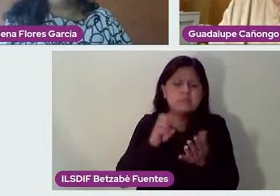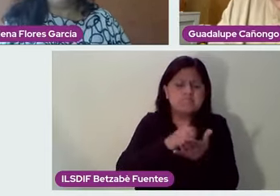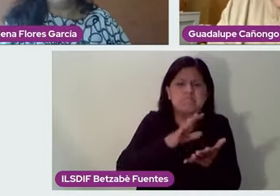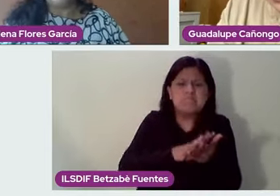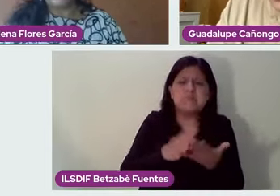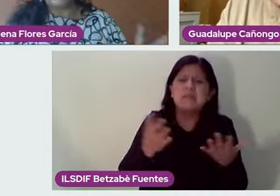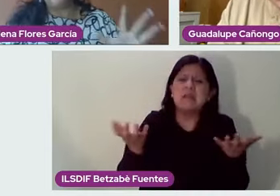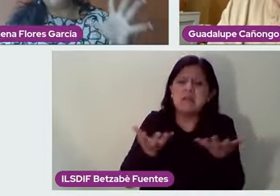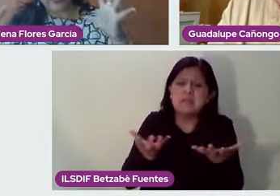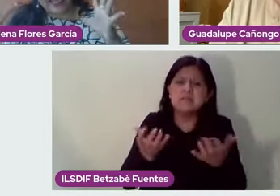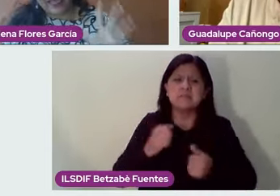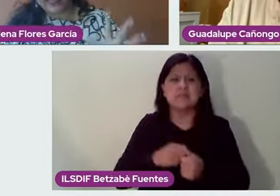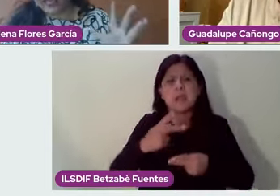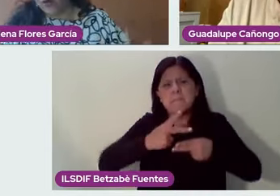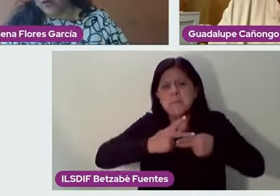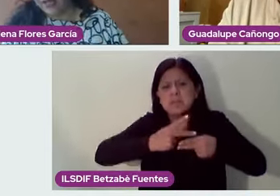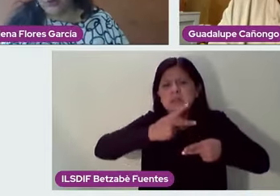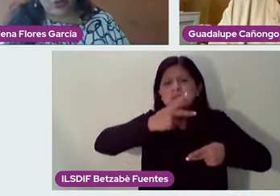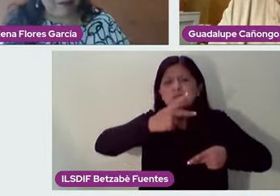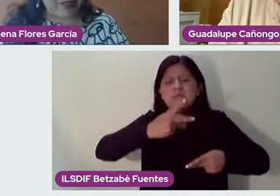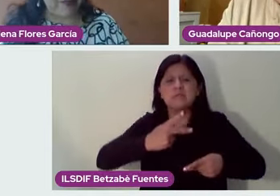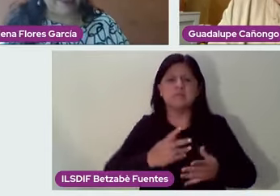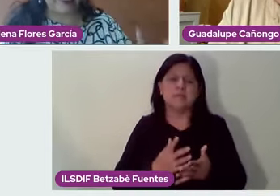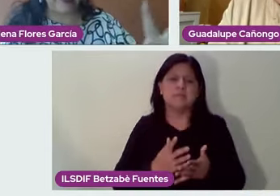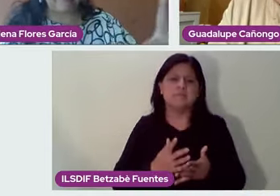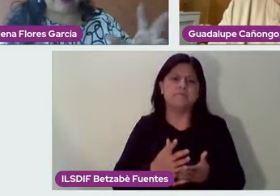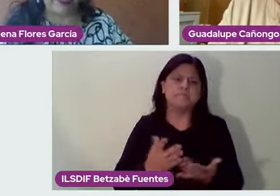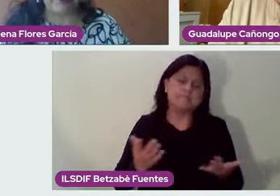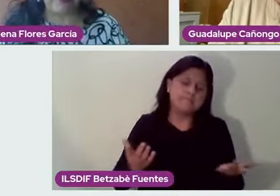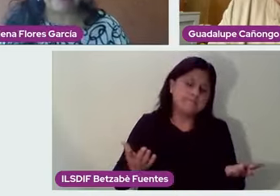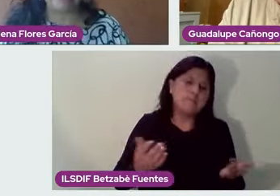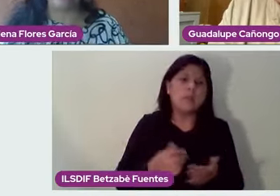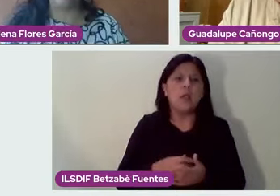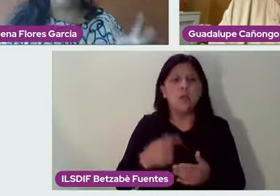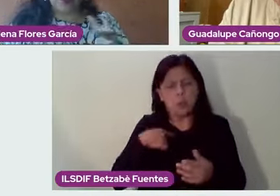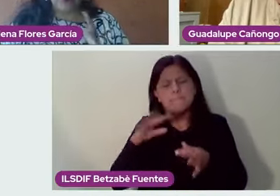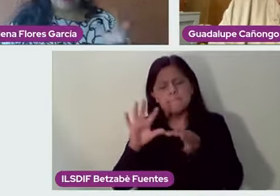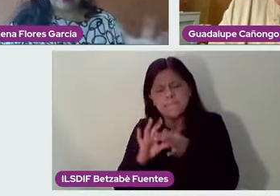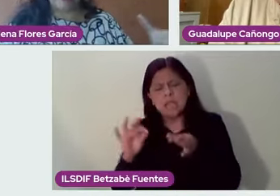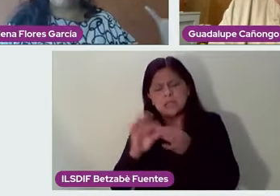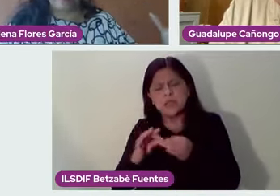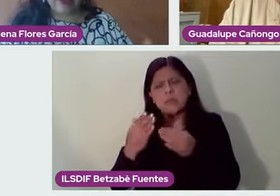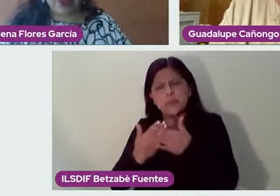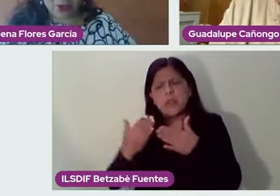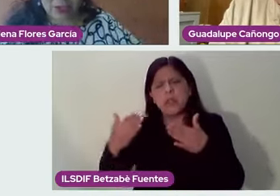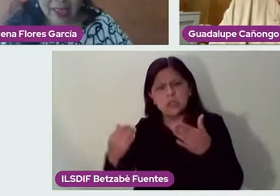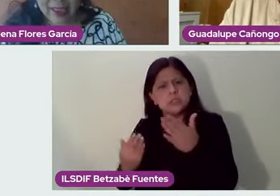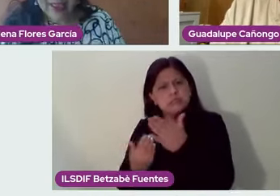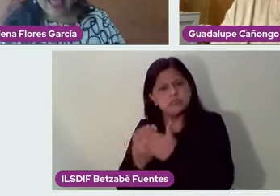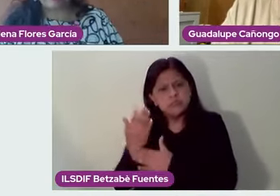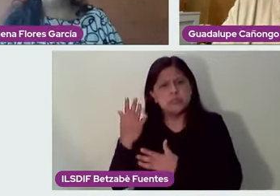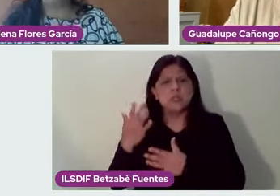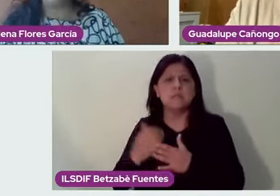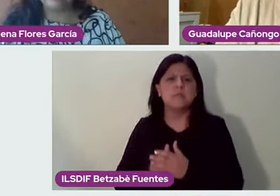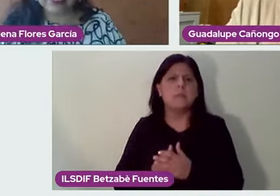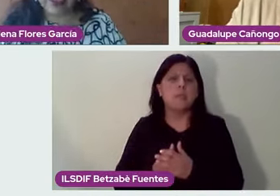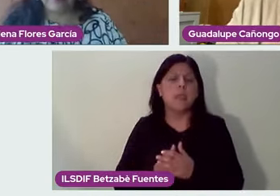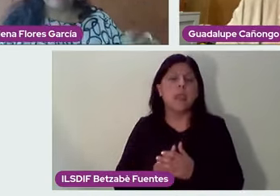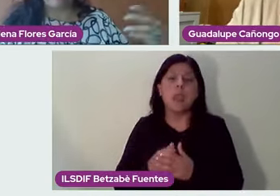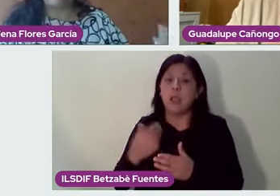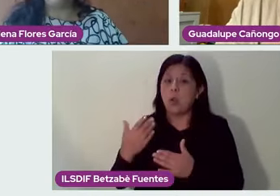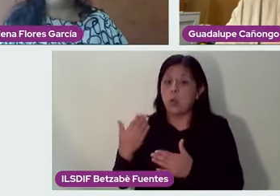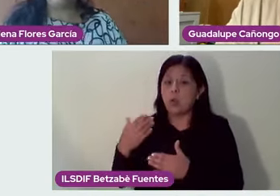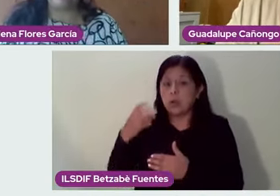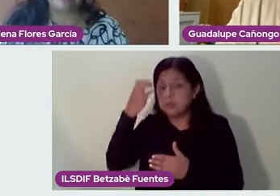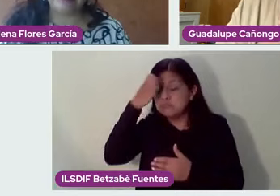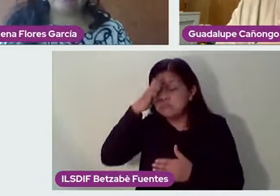línea, ¿no? Te comento rápidamente que en la mañana, maestra, tuvimos la maravillosa experiencia